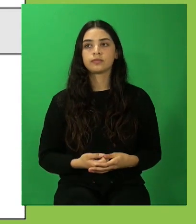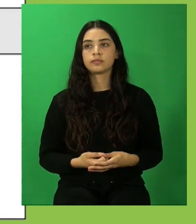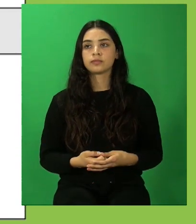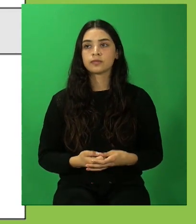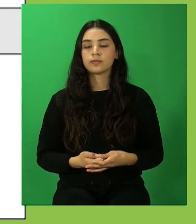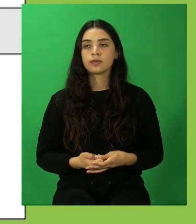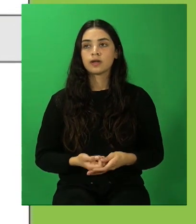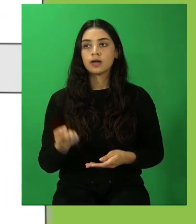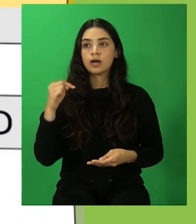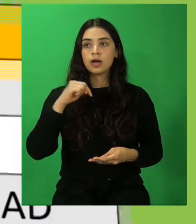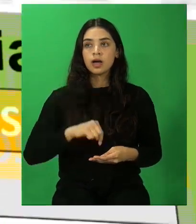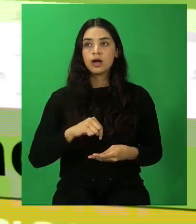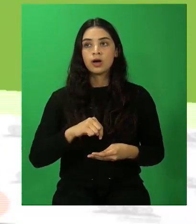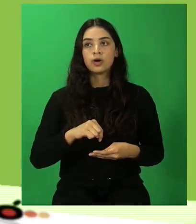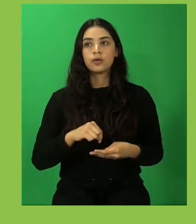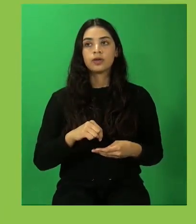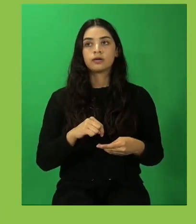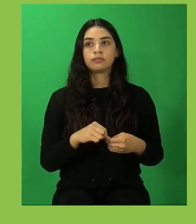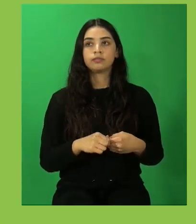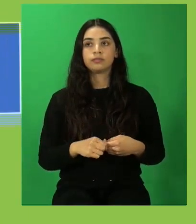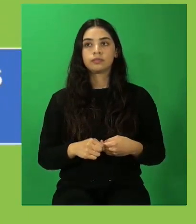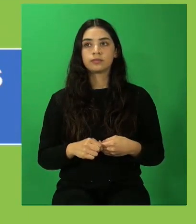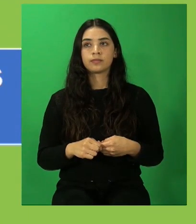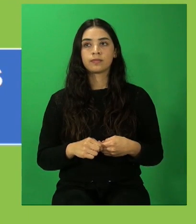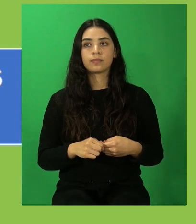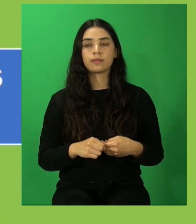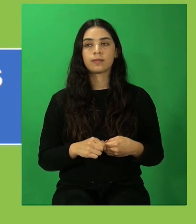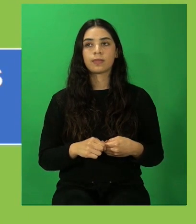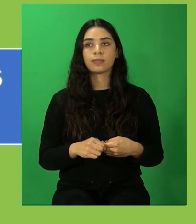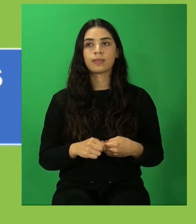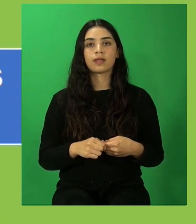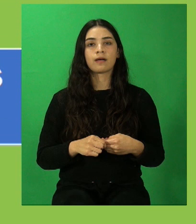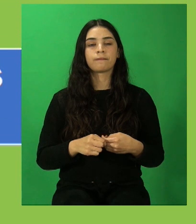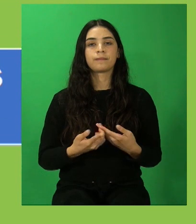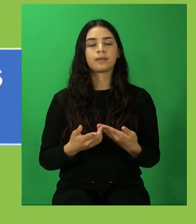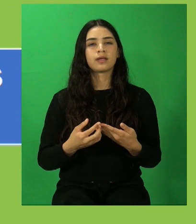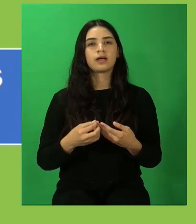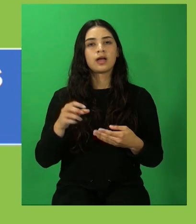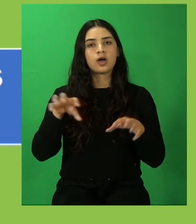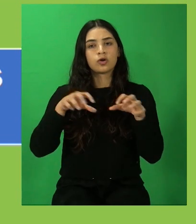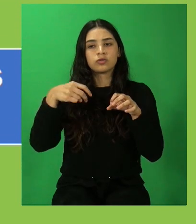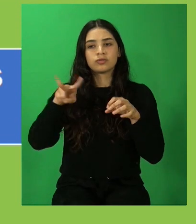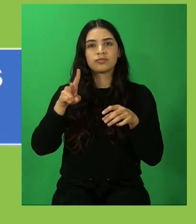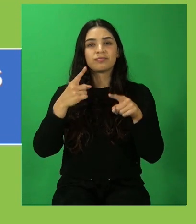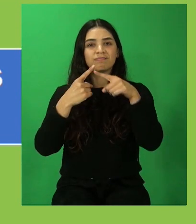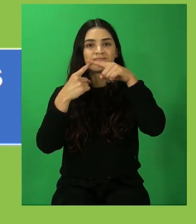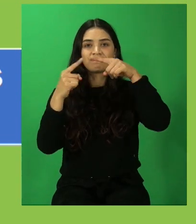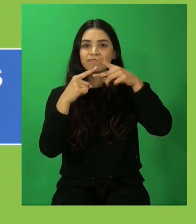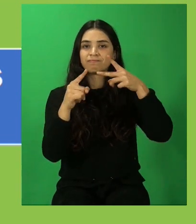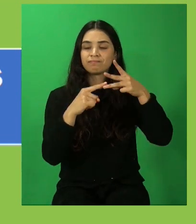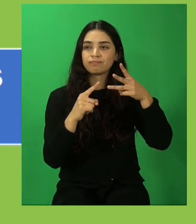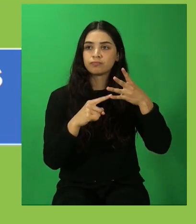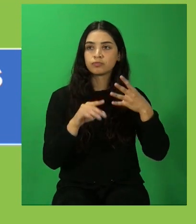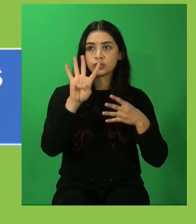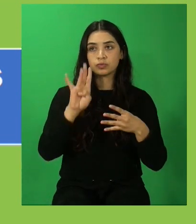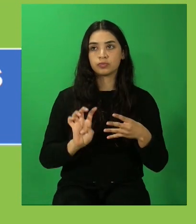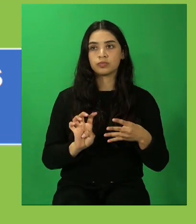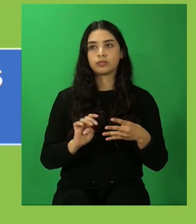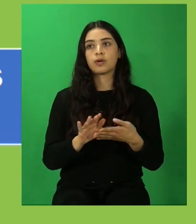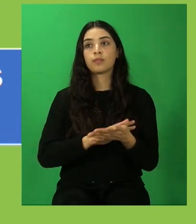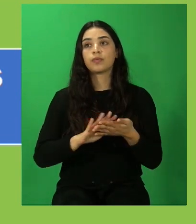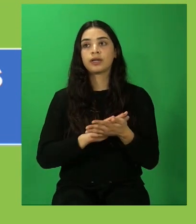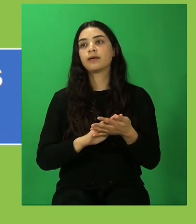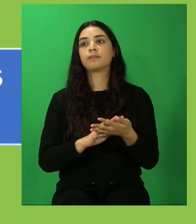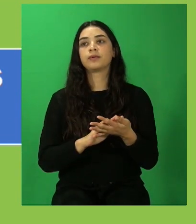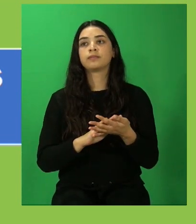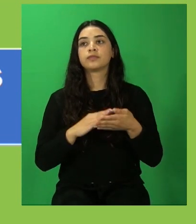Vamos a pasar a tipos de bienes. ¿Qué son los tipos de bienes? Están los bienes según su carácter. ¿Qué quiere decir esto?